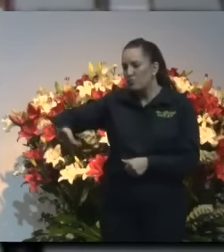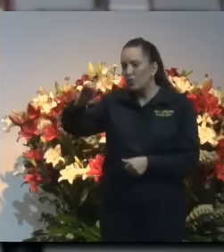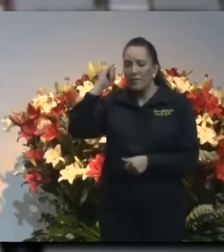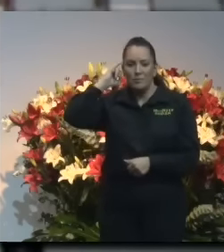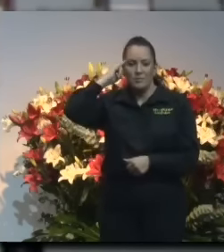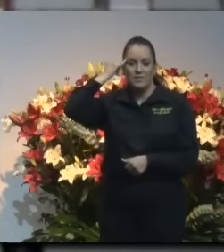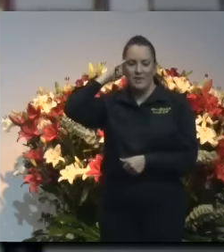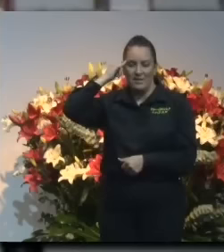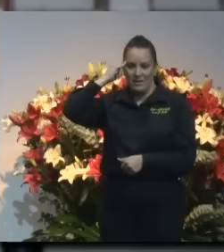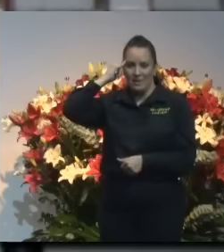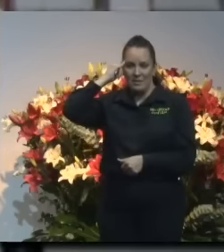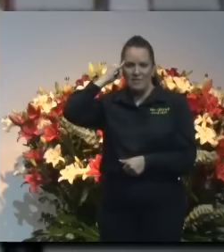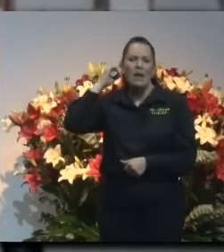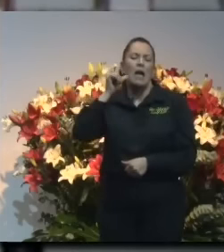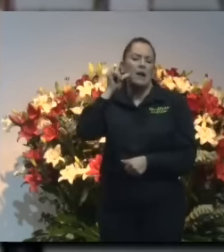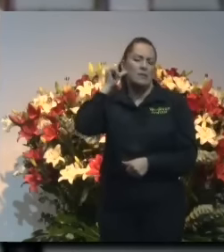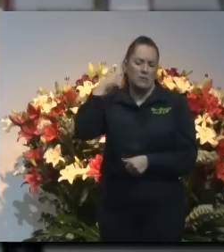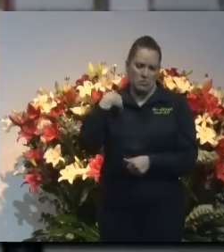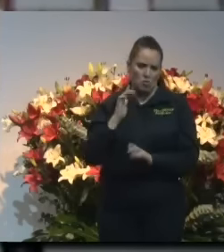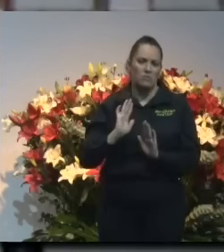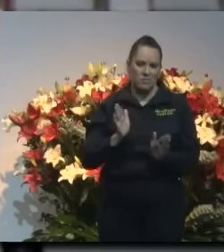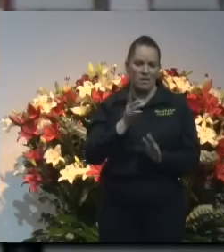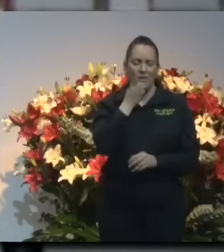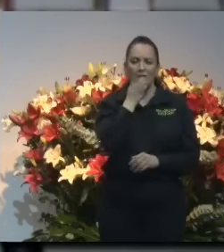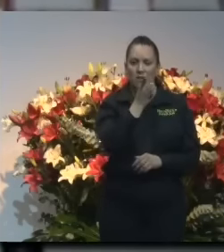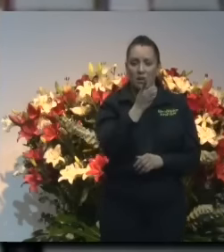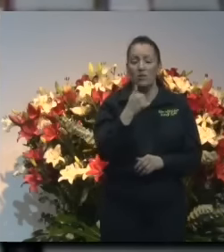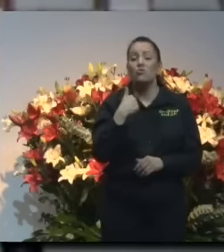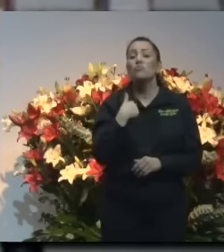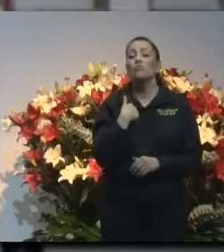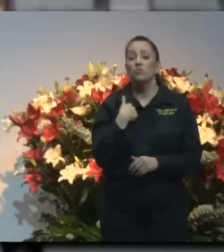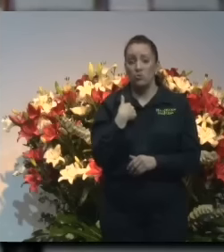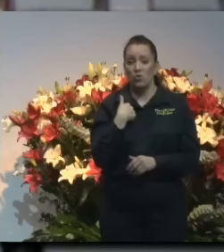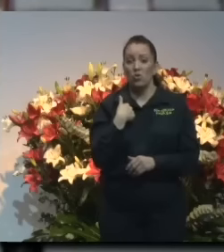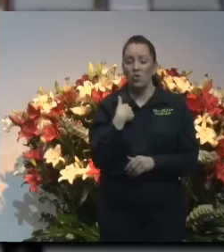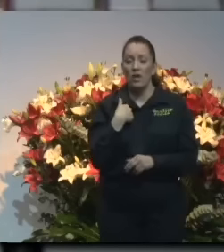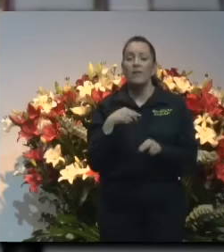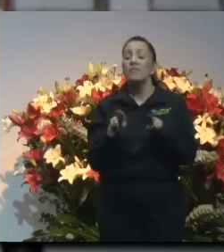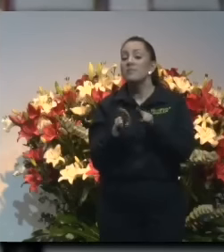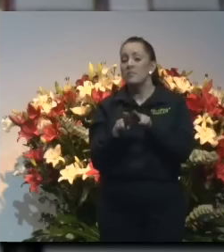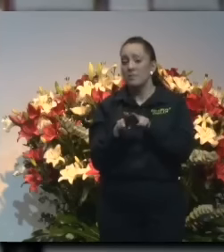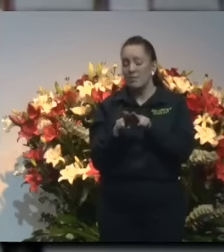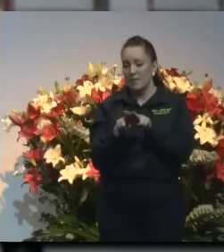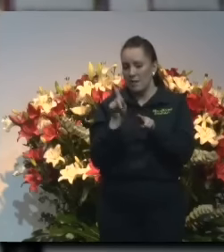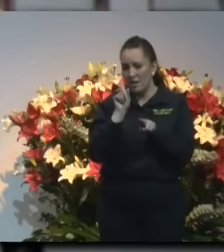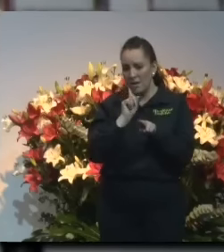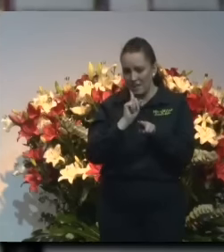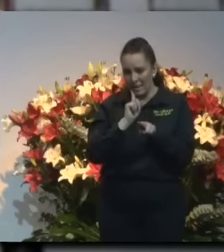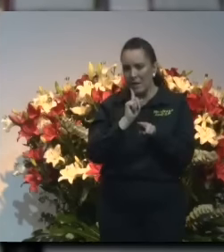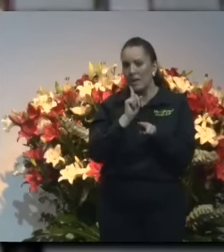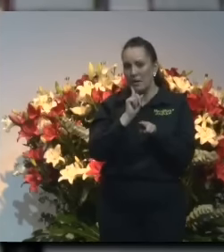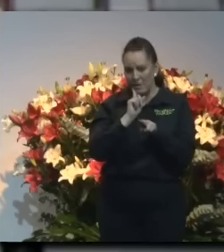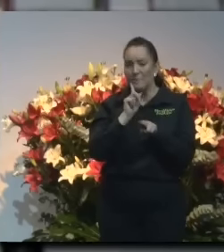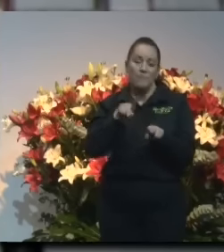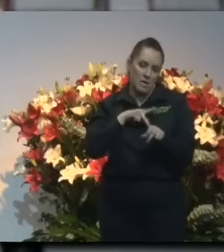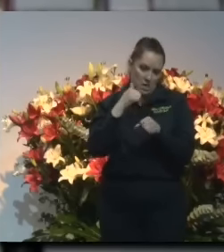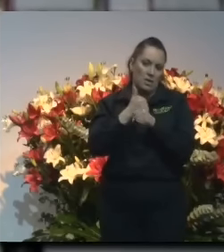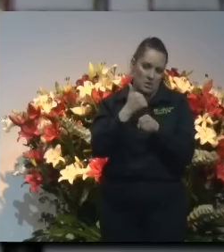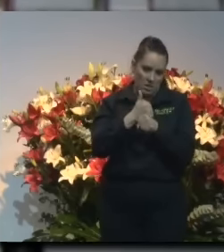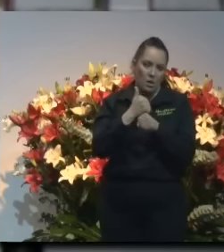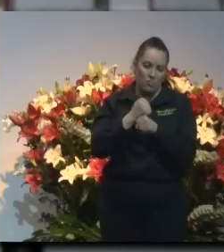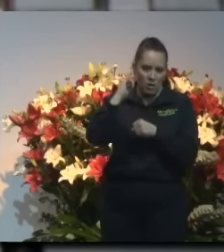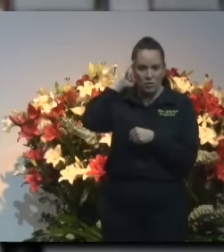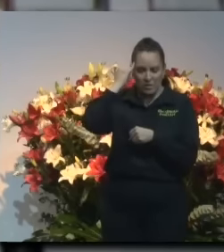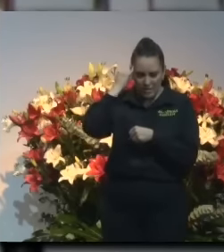Desde, como lo dije ayer, yo soy nieta de personas indígenas,